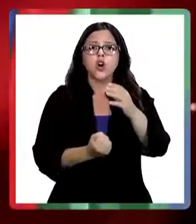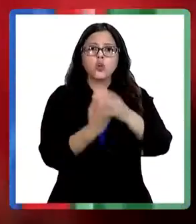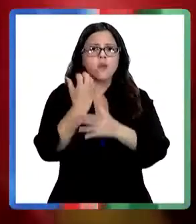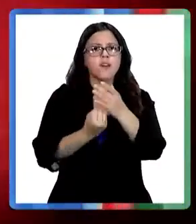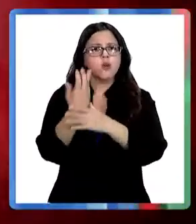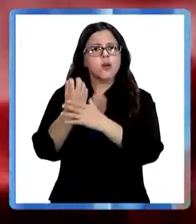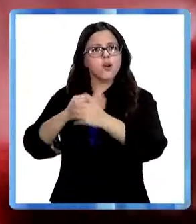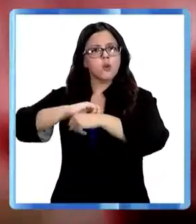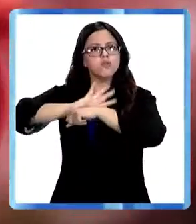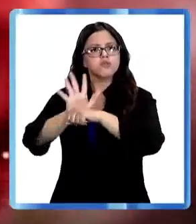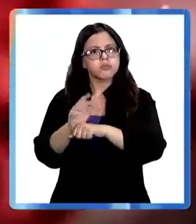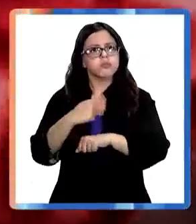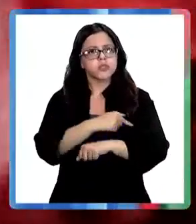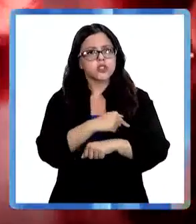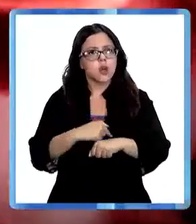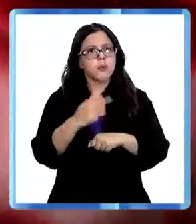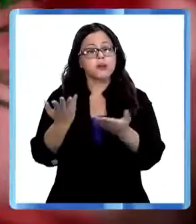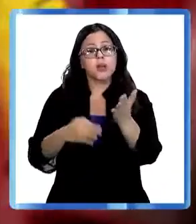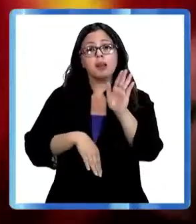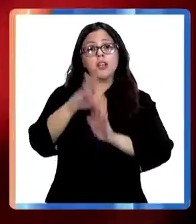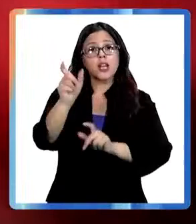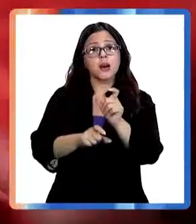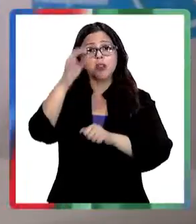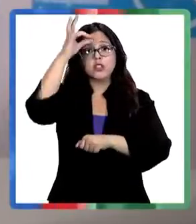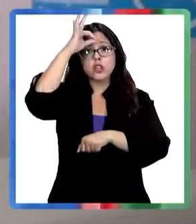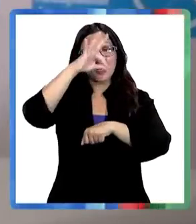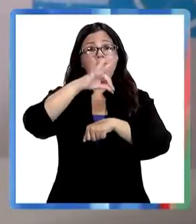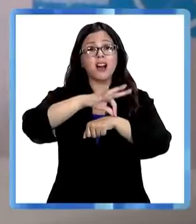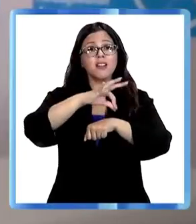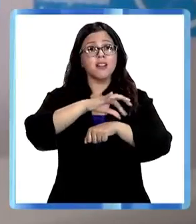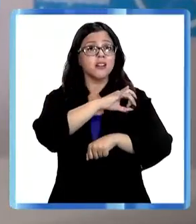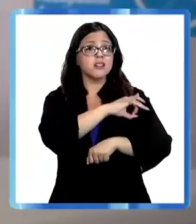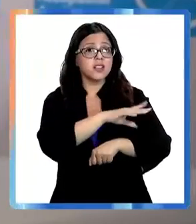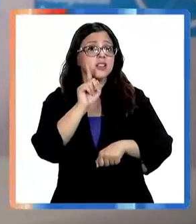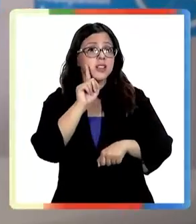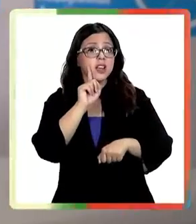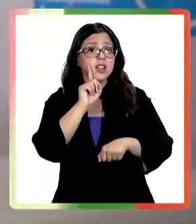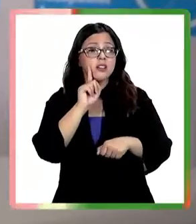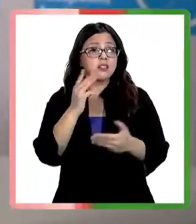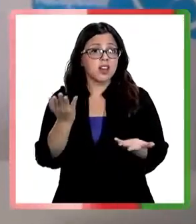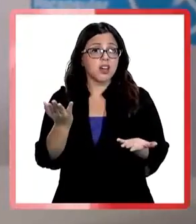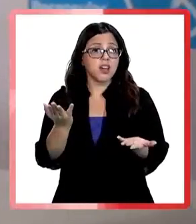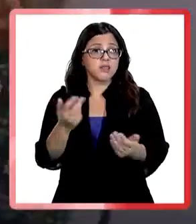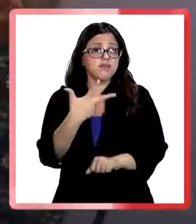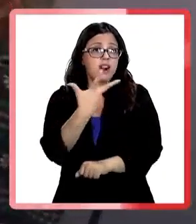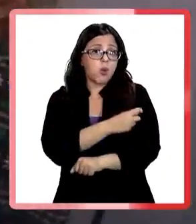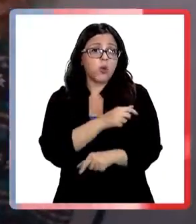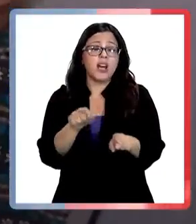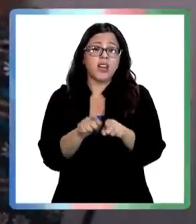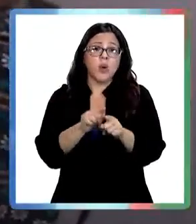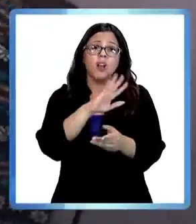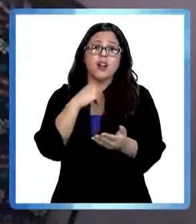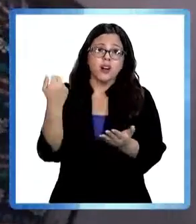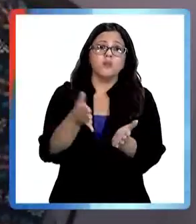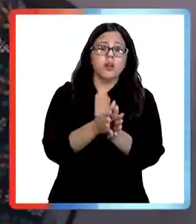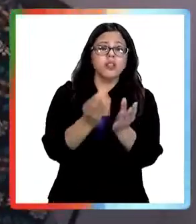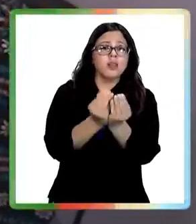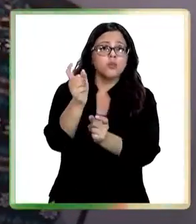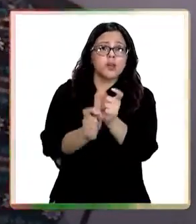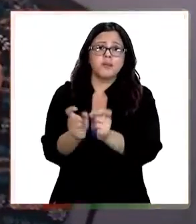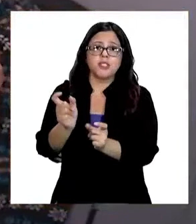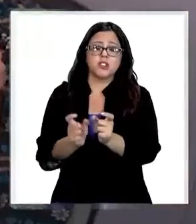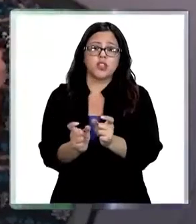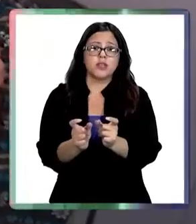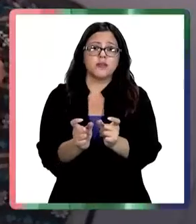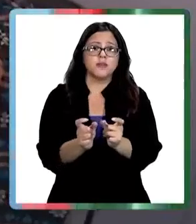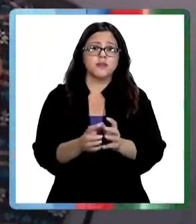nuevas variantes y aunque la enorme mayoría de las personas en Chile tienen las vacunas, seguimos lamentando el fallecimiento de decenas de